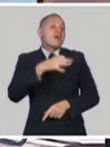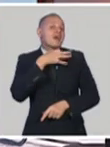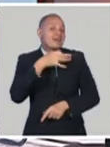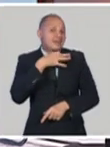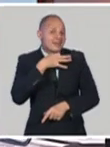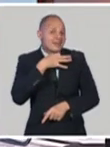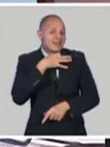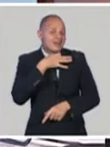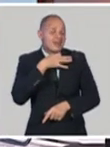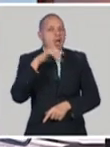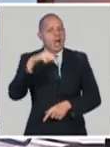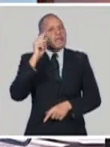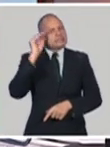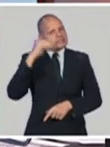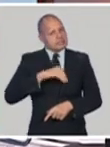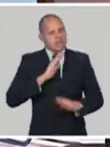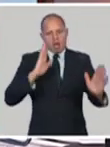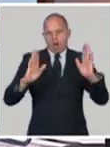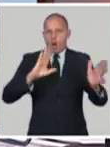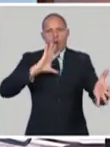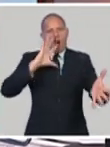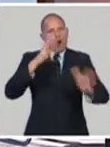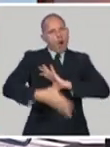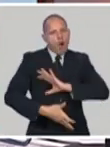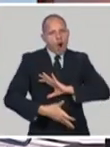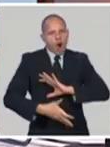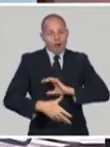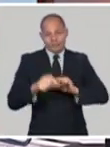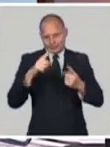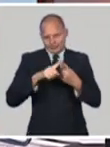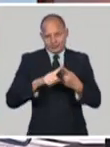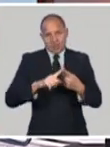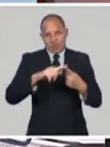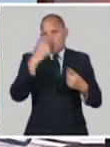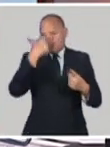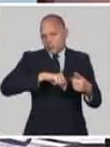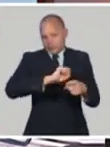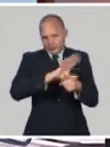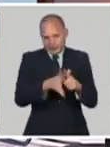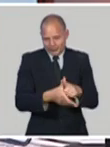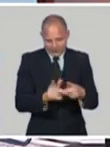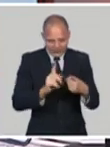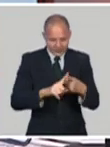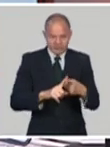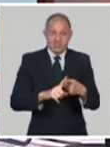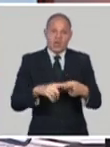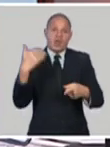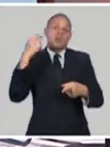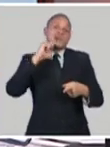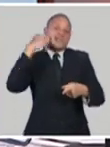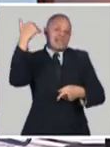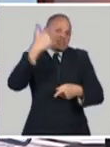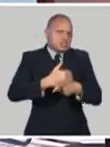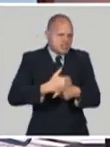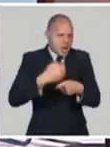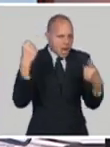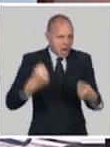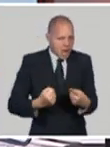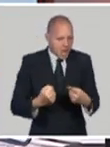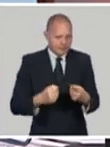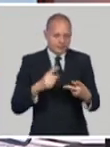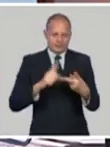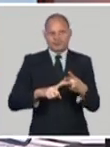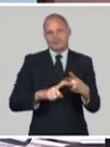sabe, estamos en pandemia, están los efectos de las medidas del bloqueo de los últimos años, muy arreciada en el último